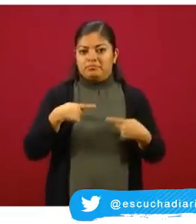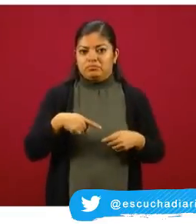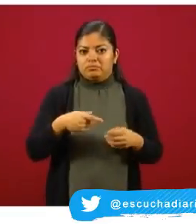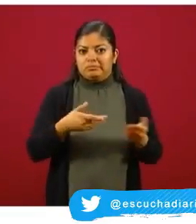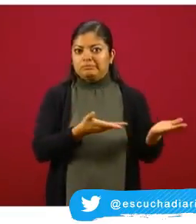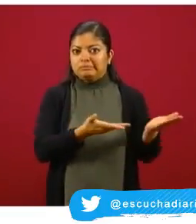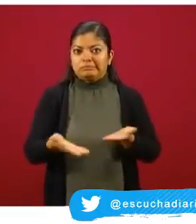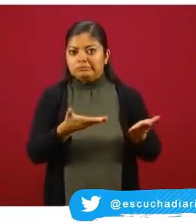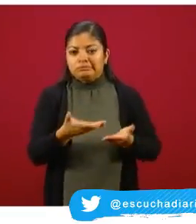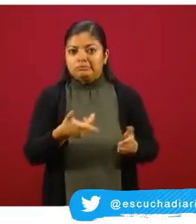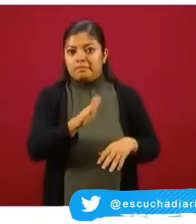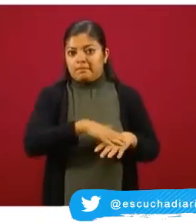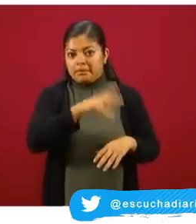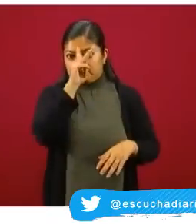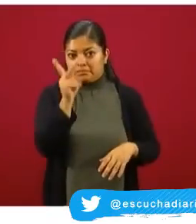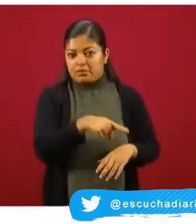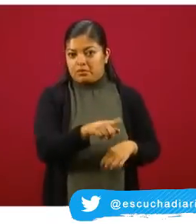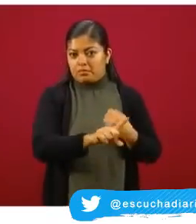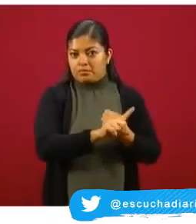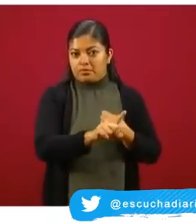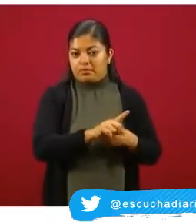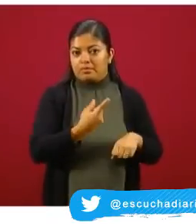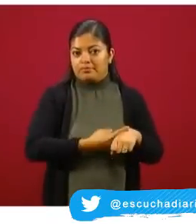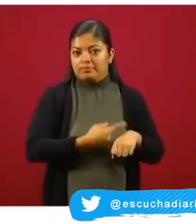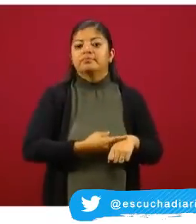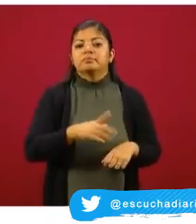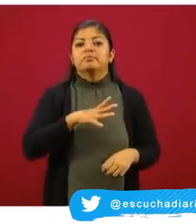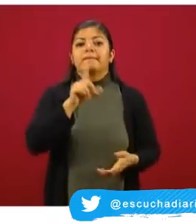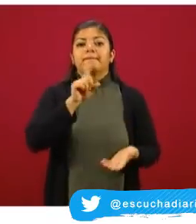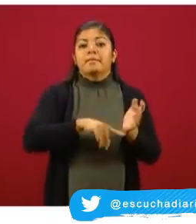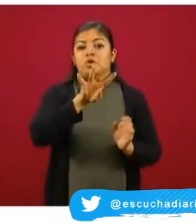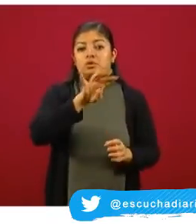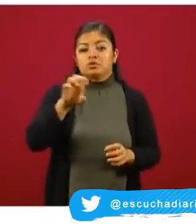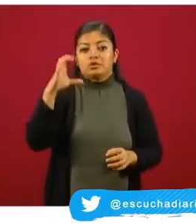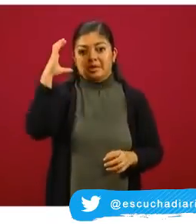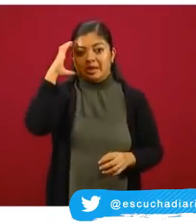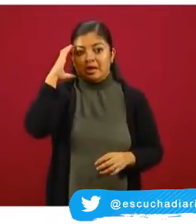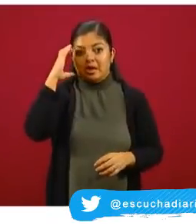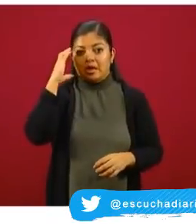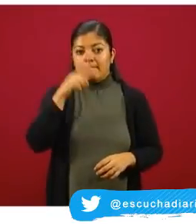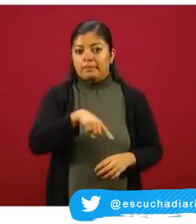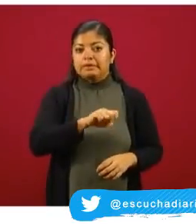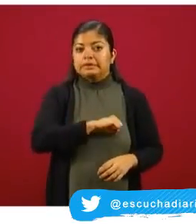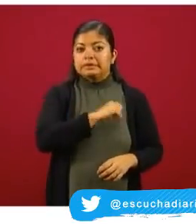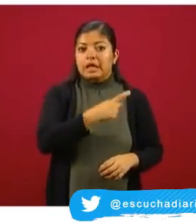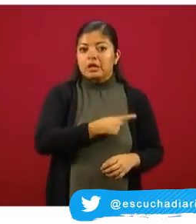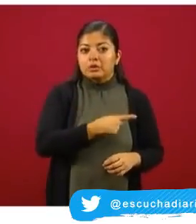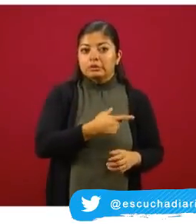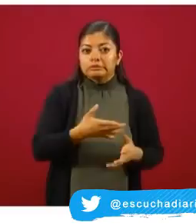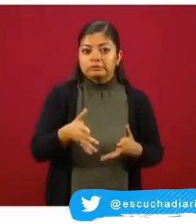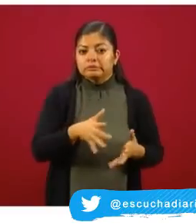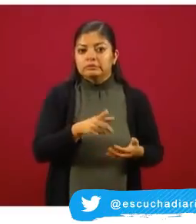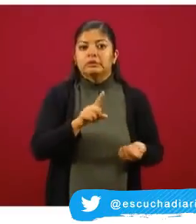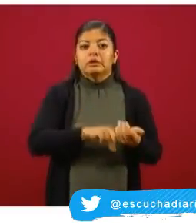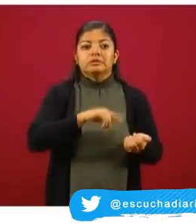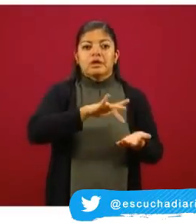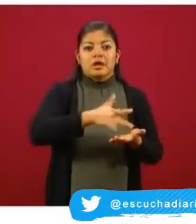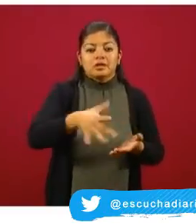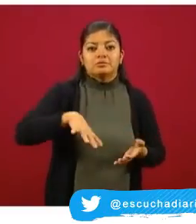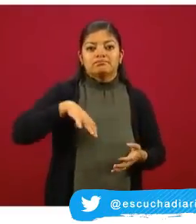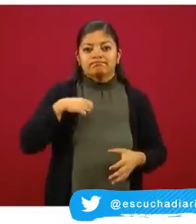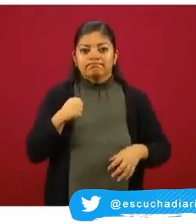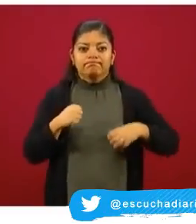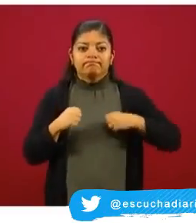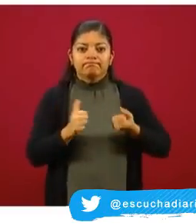que empezamos con 1.400 camas en existencia en nuestro Sistema Nacional de Salud y gracias a los distintos esfuerzos